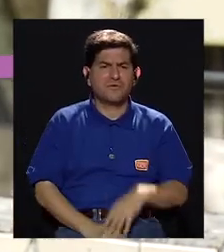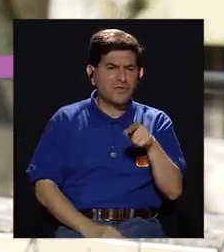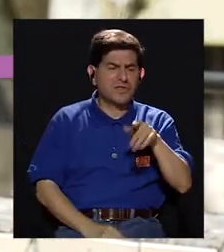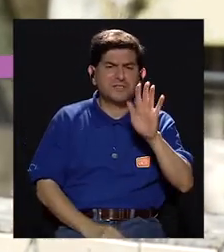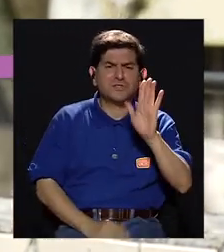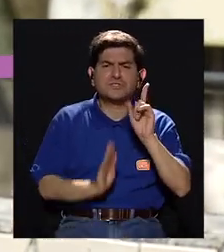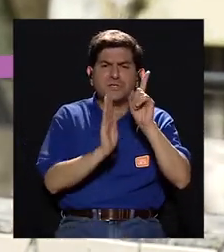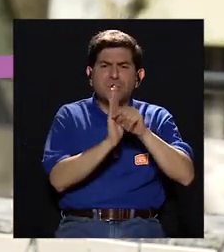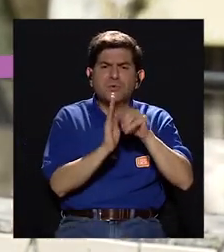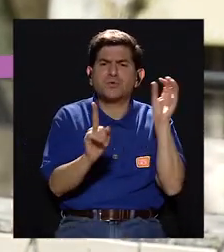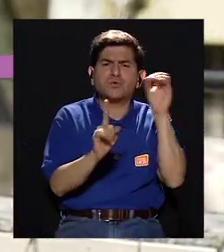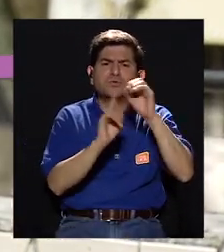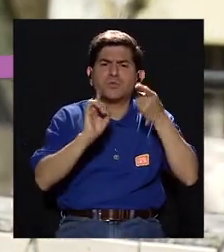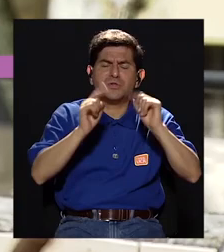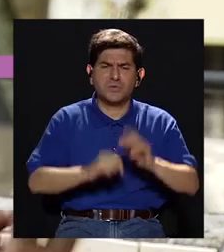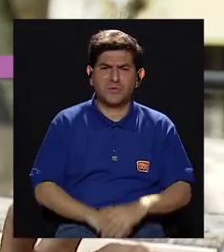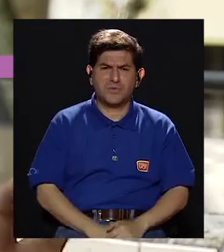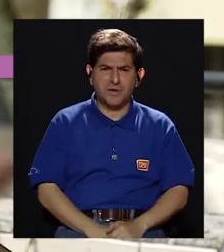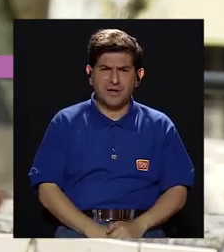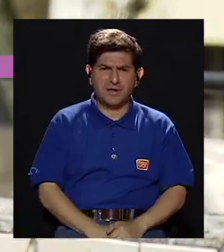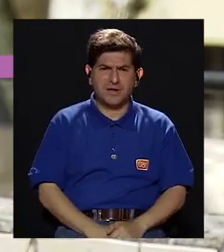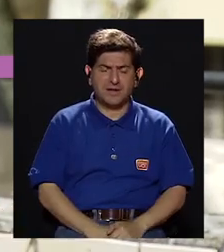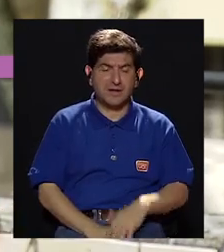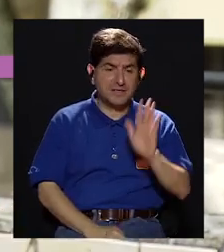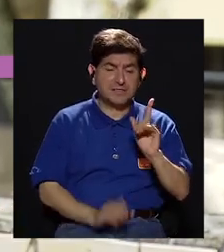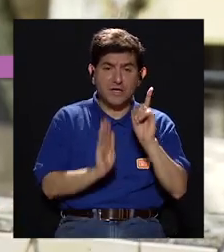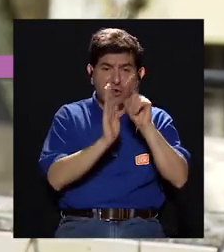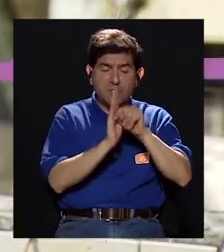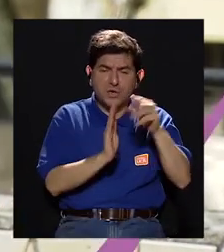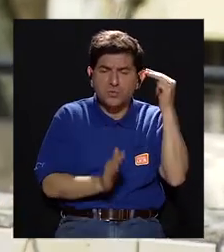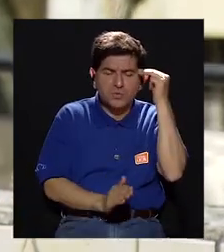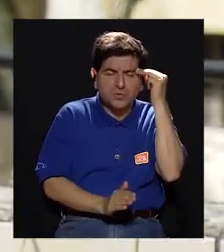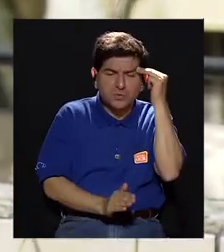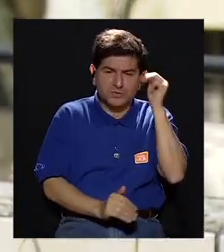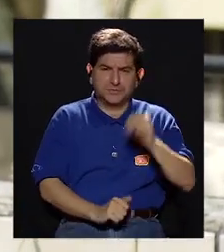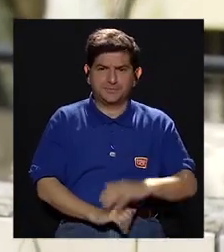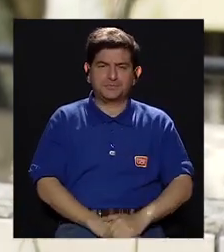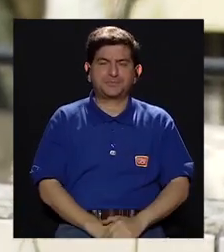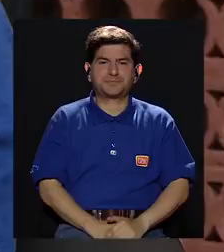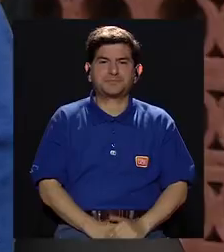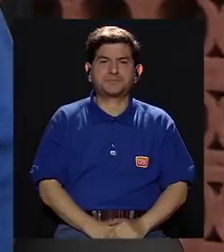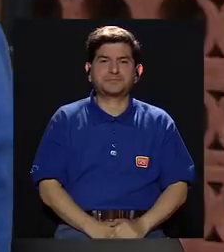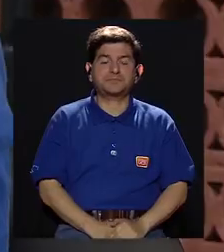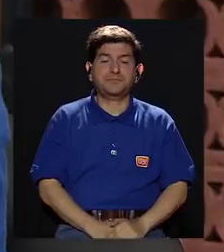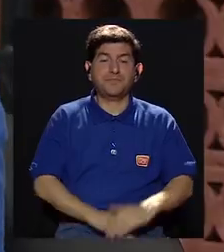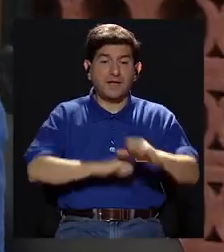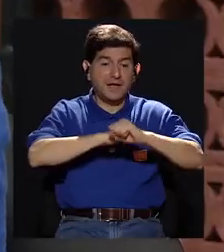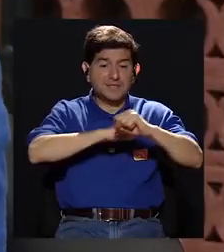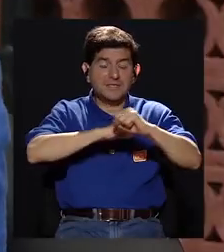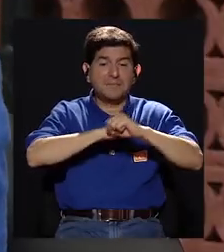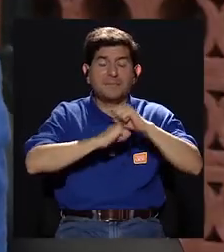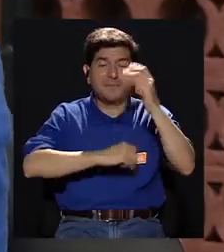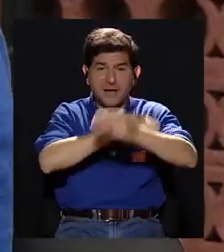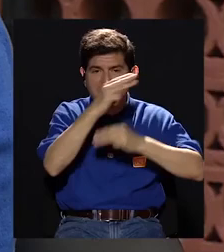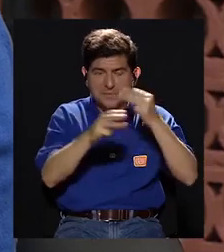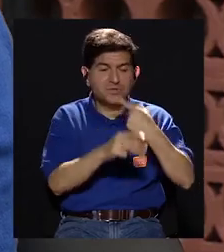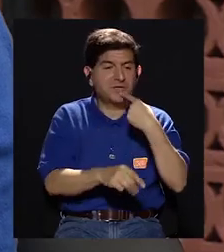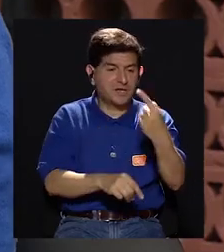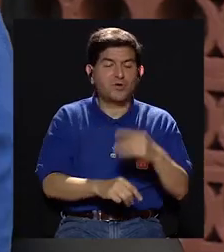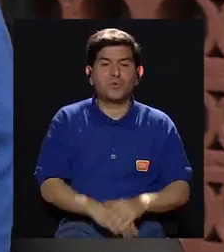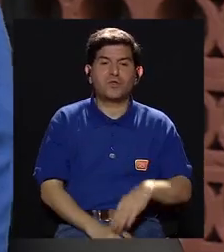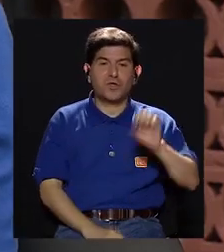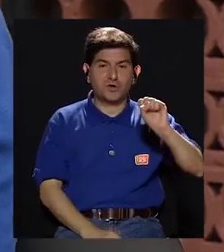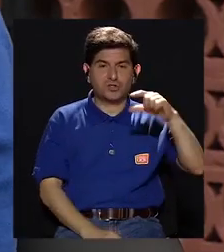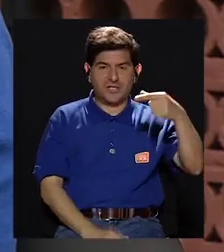5 minutos. ¿Cuál es el objetivo de los 5 minutos de meditación? Bueno, es una campaña a nivel mundial, como Saraí estaba